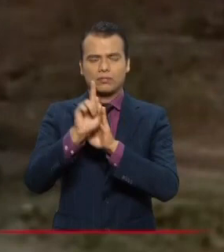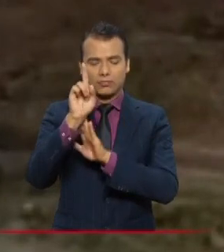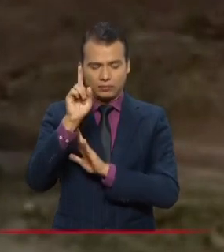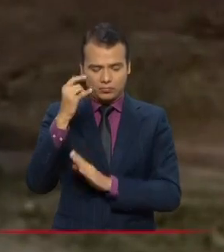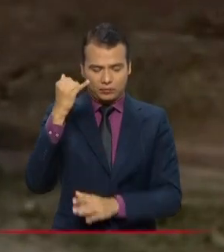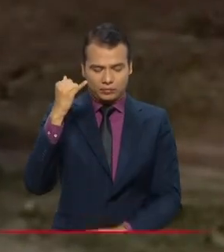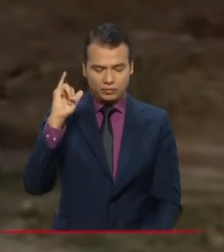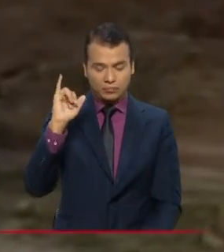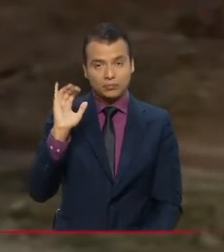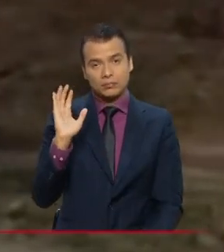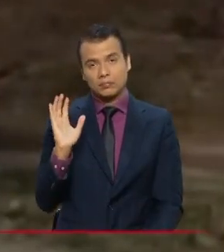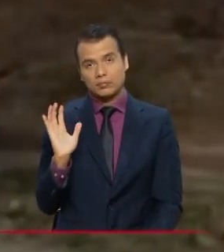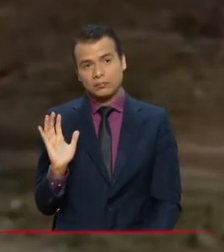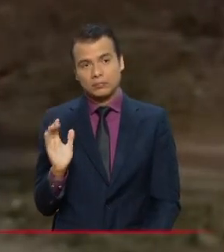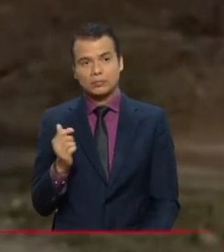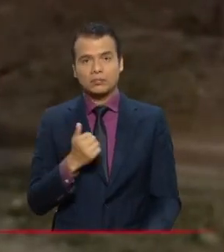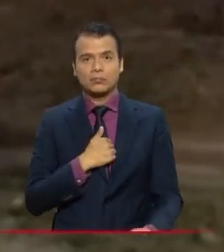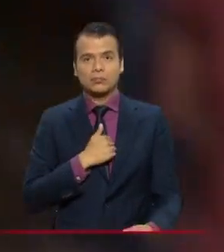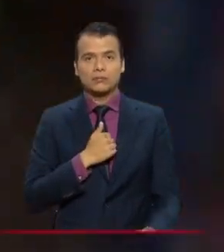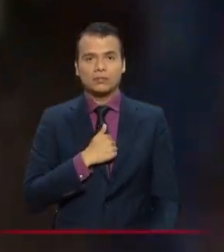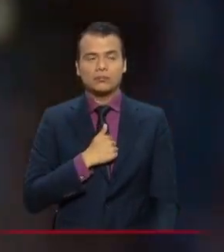ser administrador de empresa,